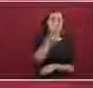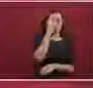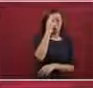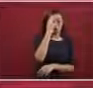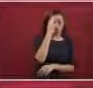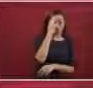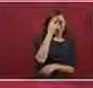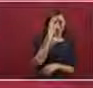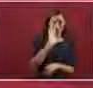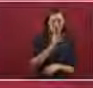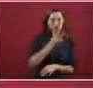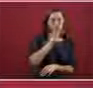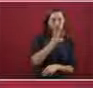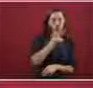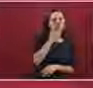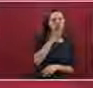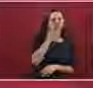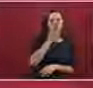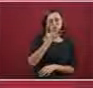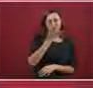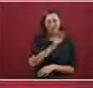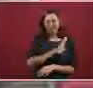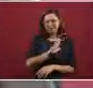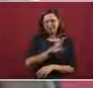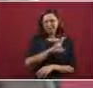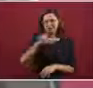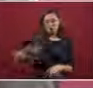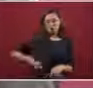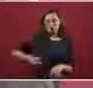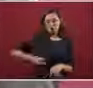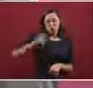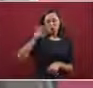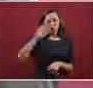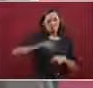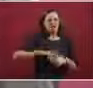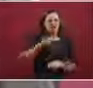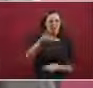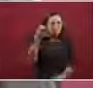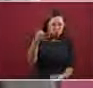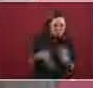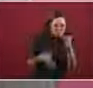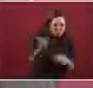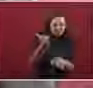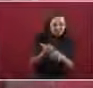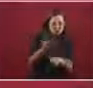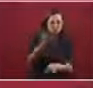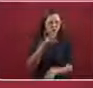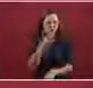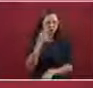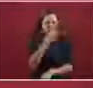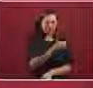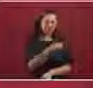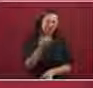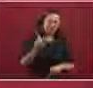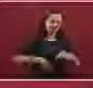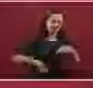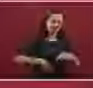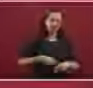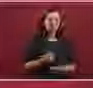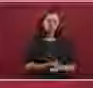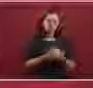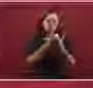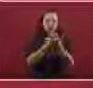de que les ayudara a quitar a un juez que les estorbaba, y la respuesta de Madero era